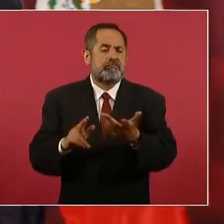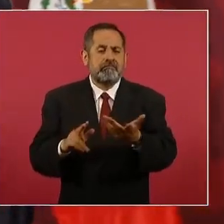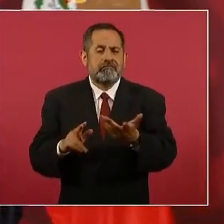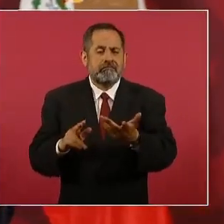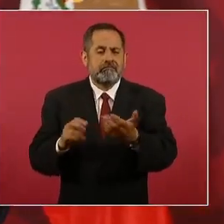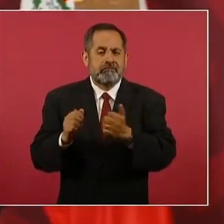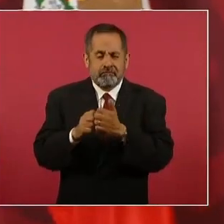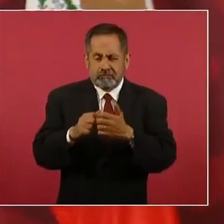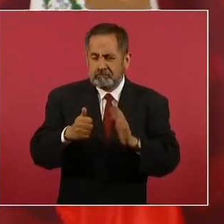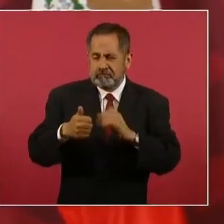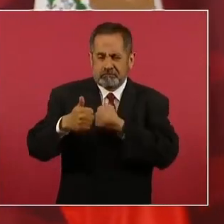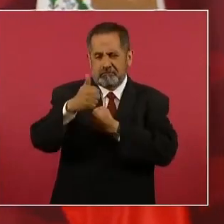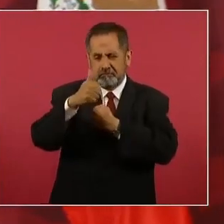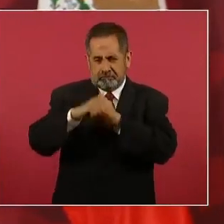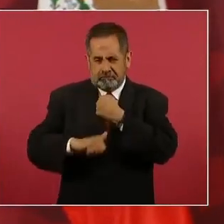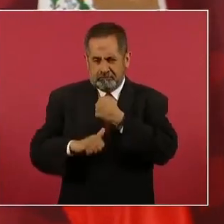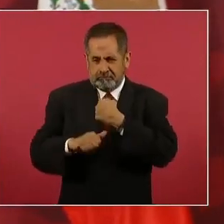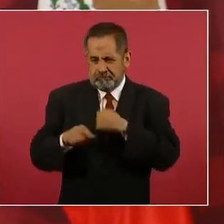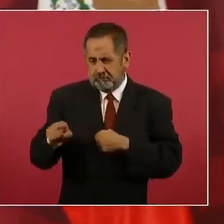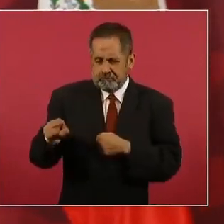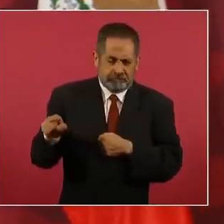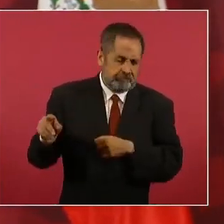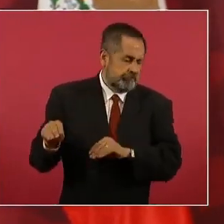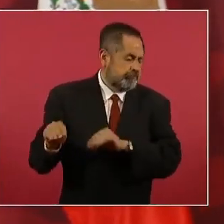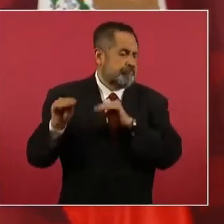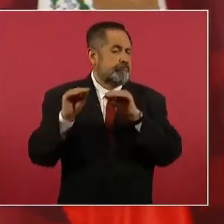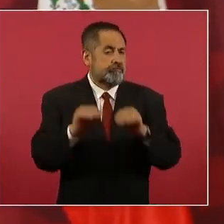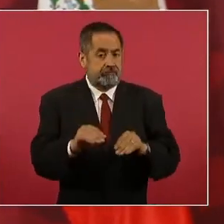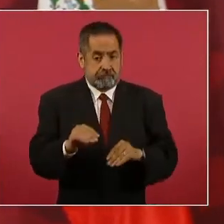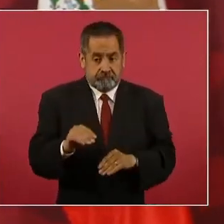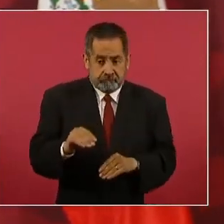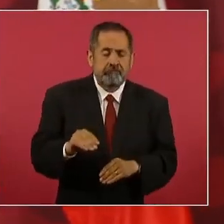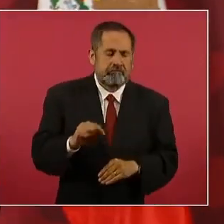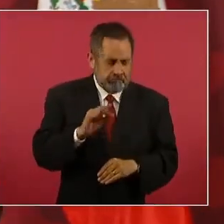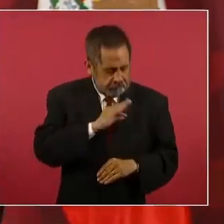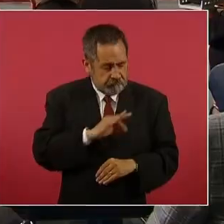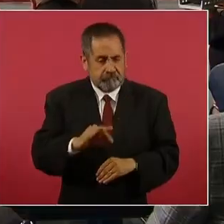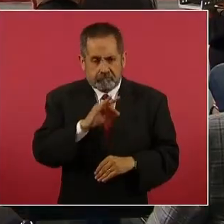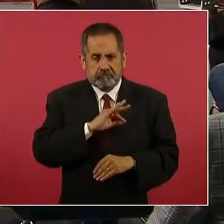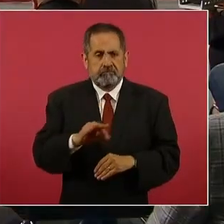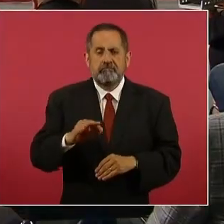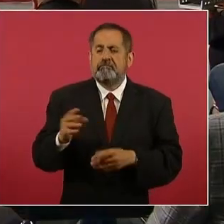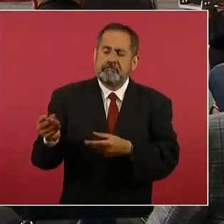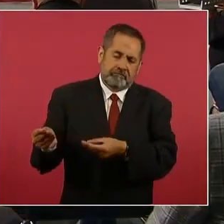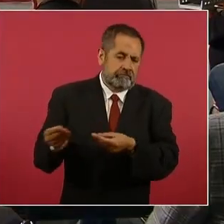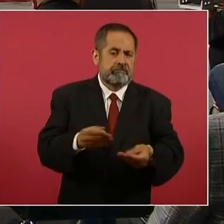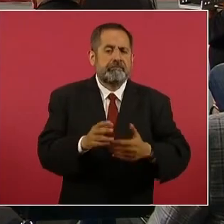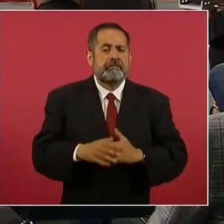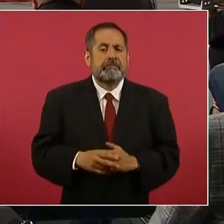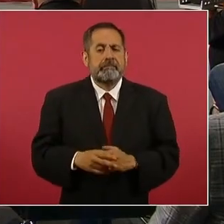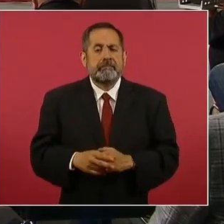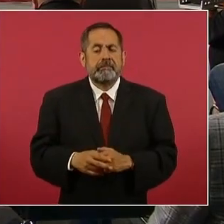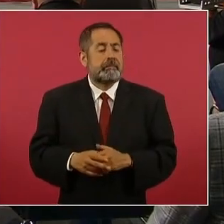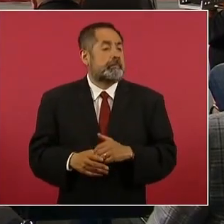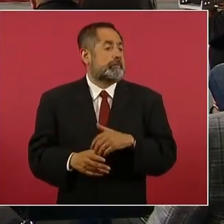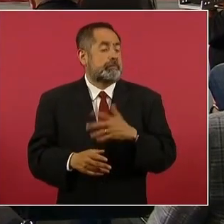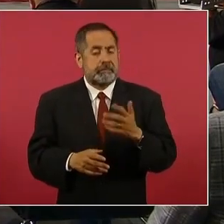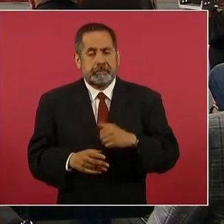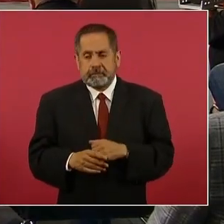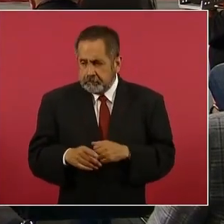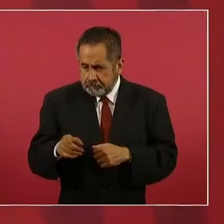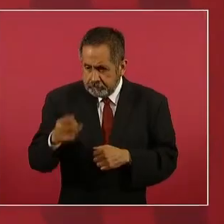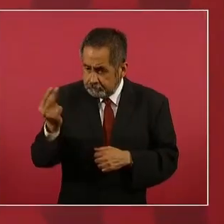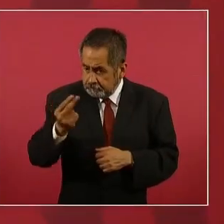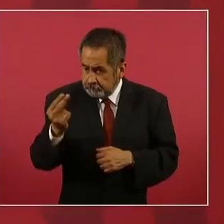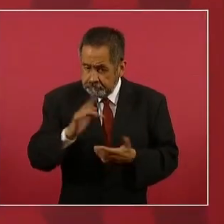con una operación, una intervención quirúrgica, que se le entreguen todos